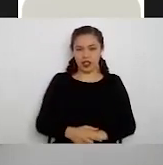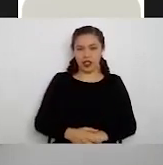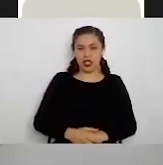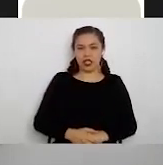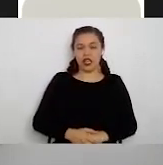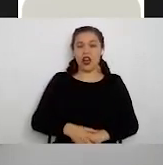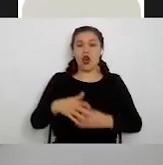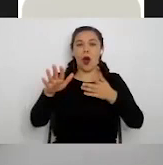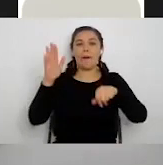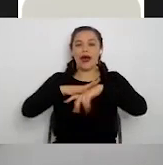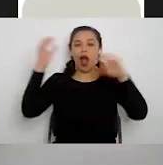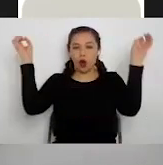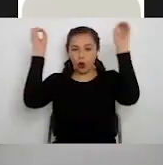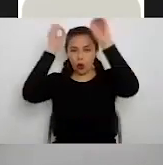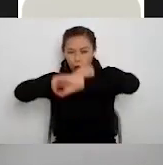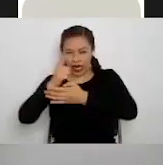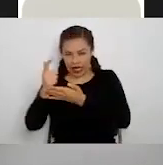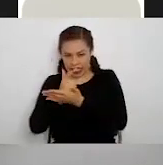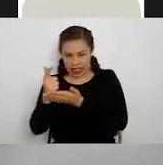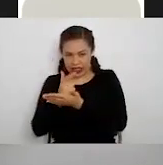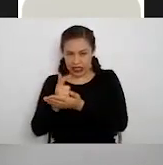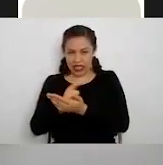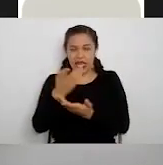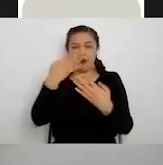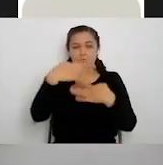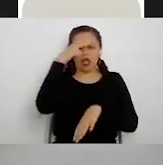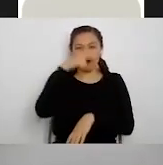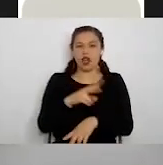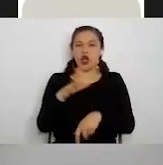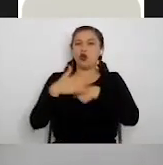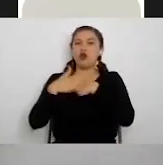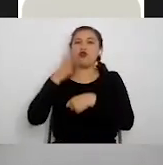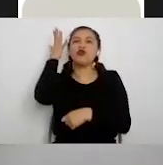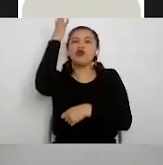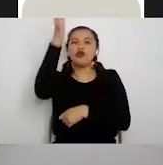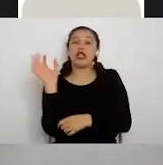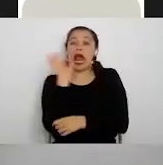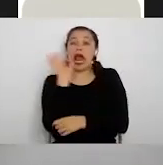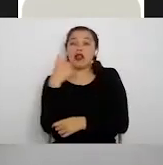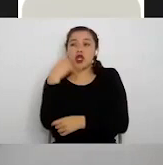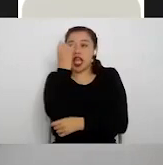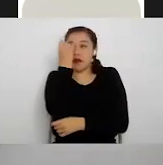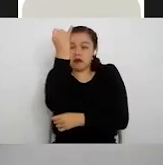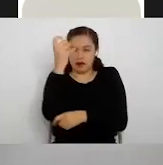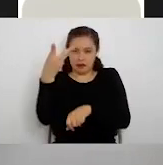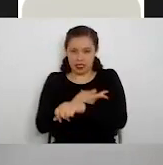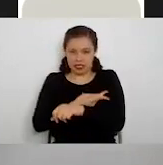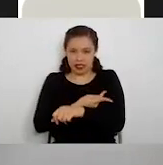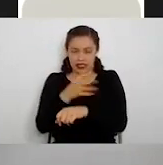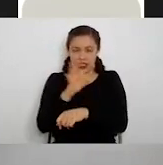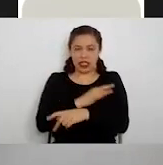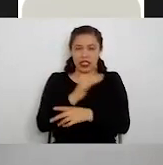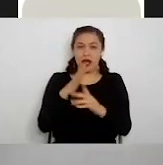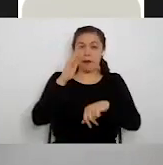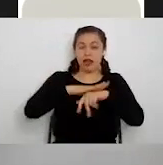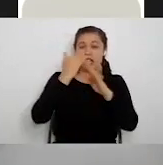proyecciones hechas por el Banco de México y prácticamente va a llegar a un punto en que suban las tasas a su